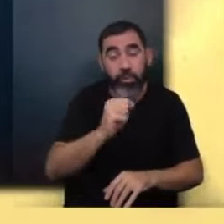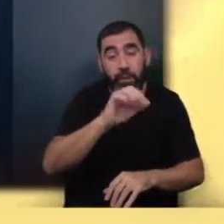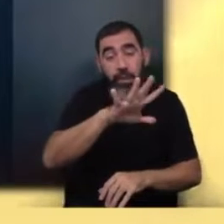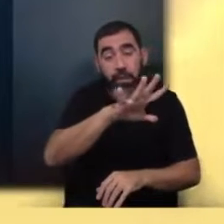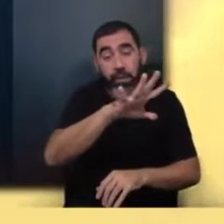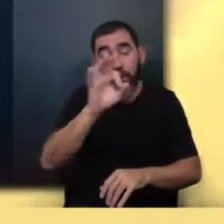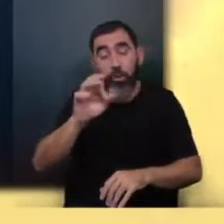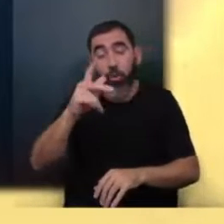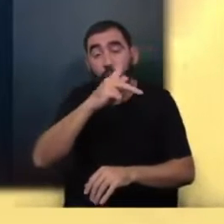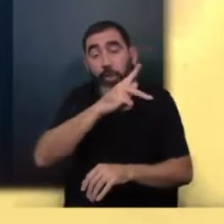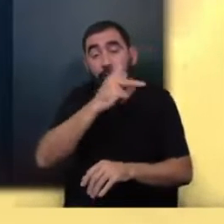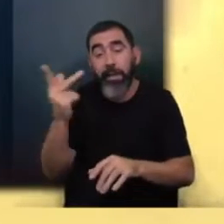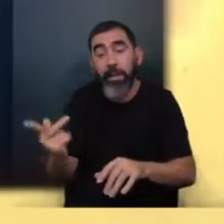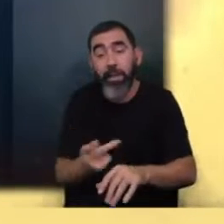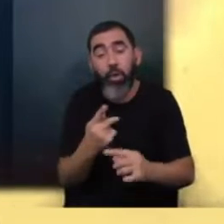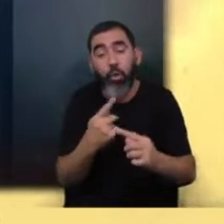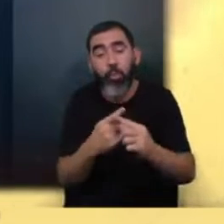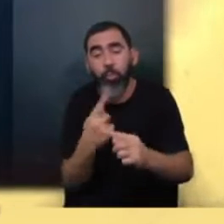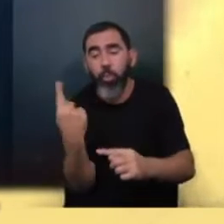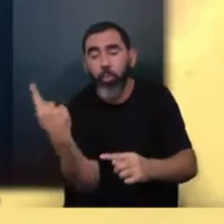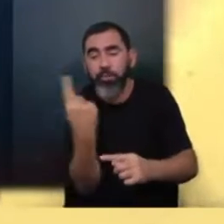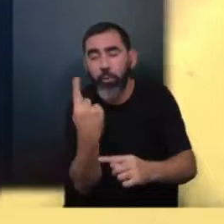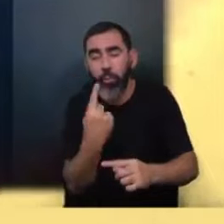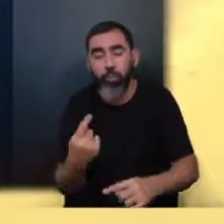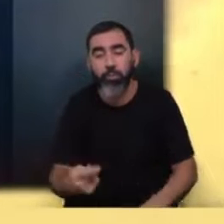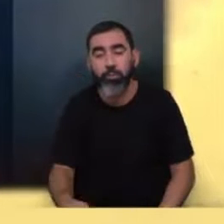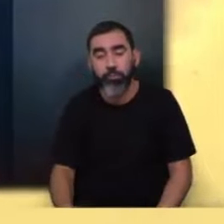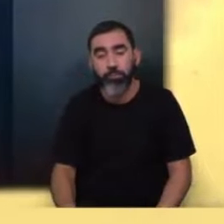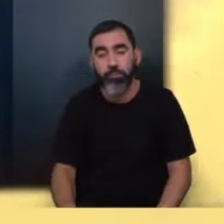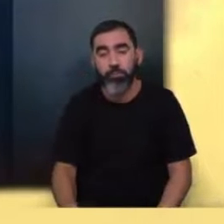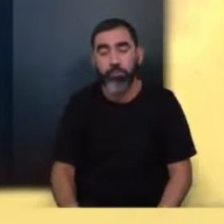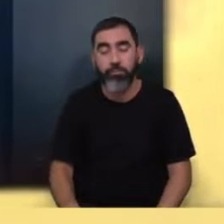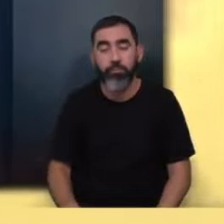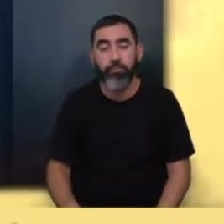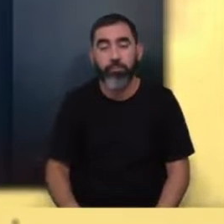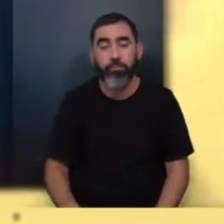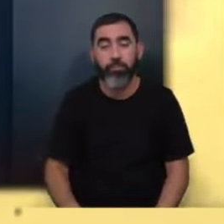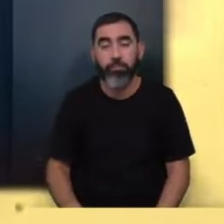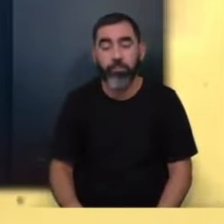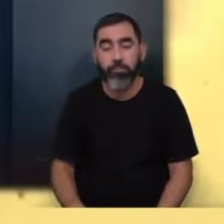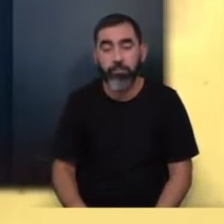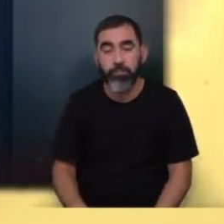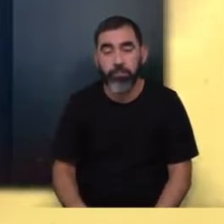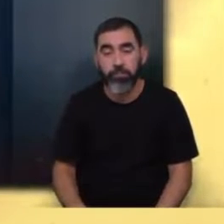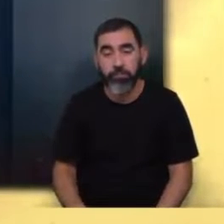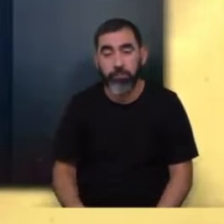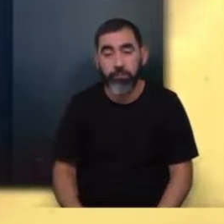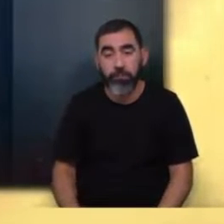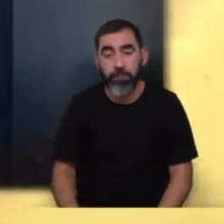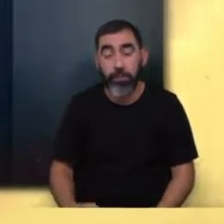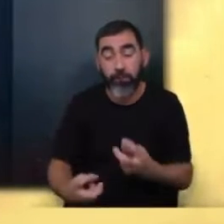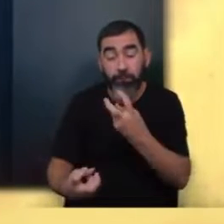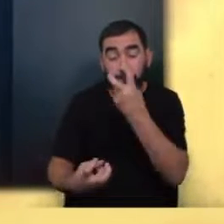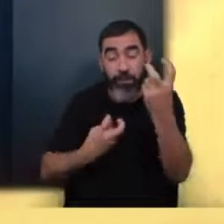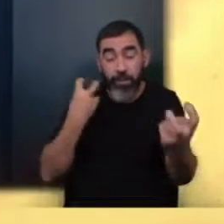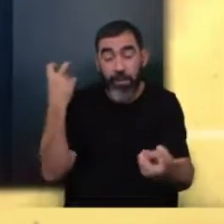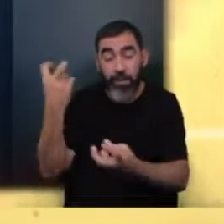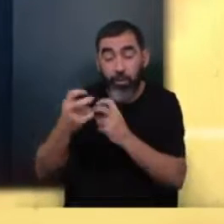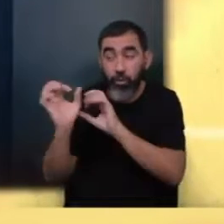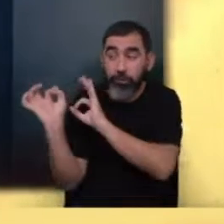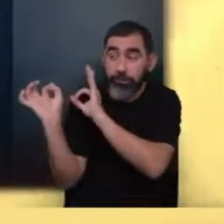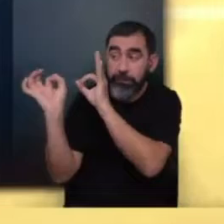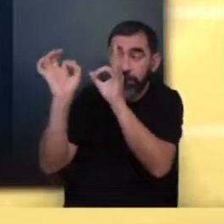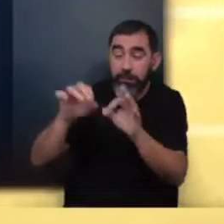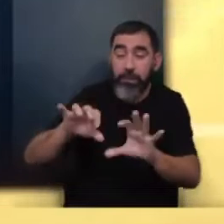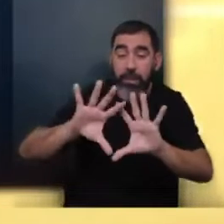500 kilómetros por segundo con algunas fluctuaciones. Cuando llega este viento solar a la Tierra es